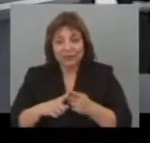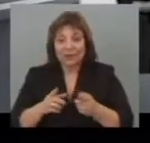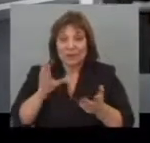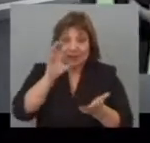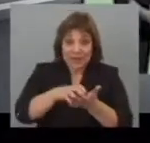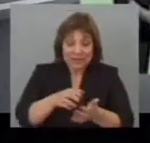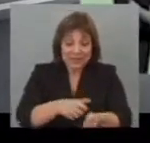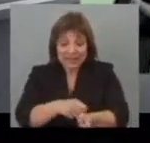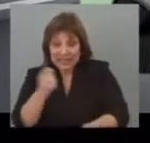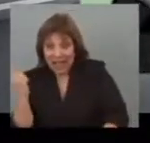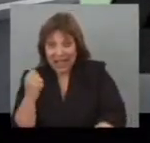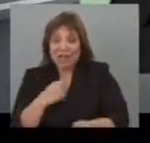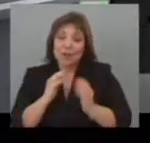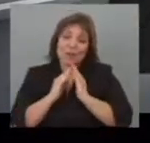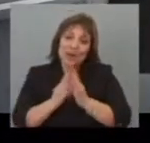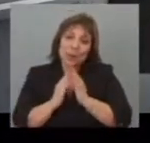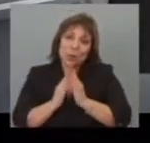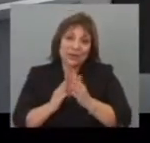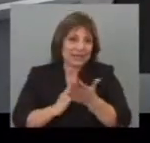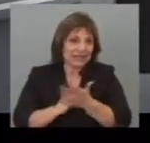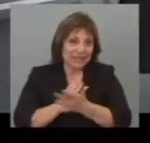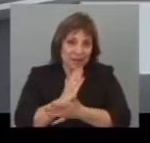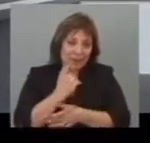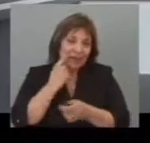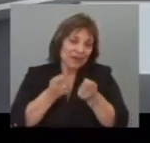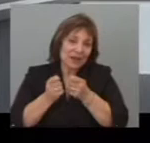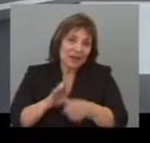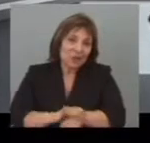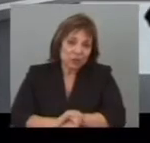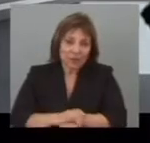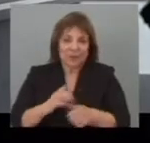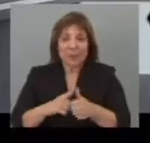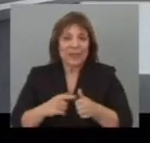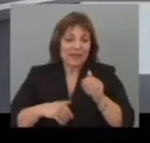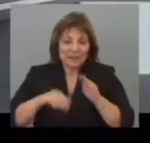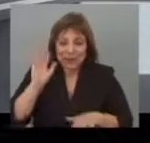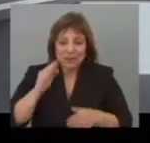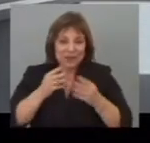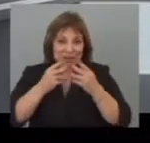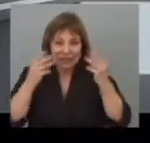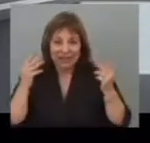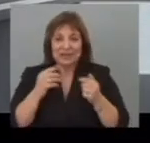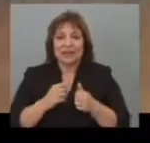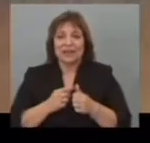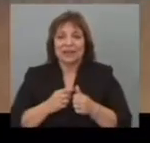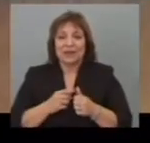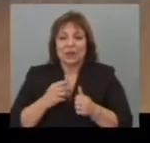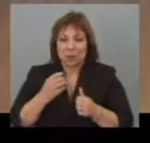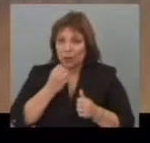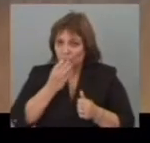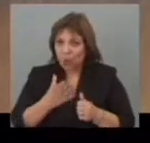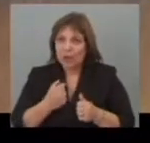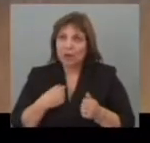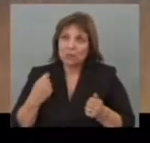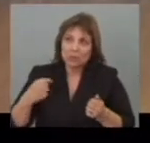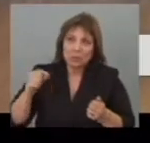Ministerio del Interior realiza preguntas para ir monitoreando el funcionamiento de las tobilleras. Y en general nosotros hemos tenido muy buena